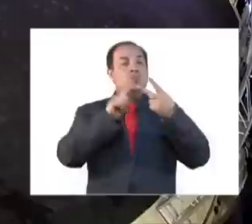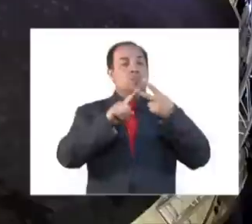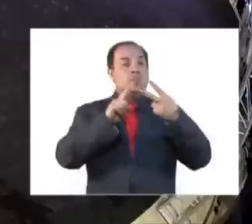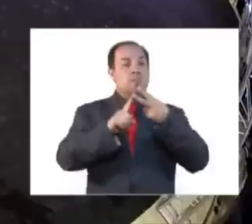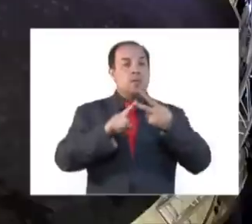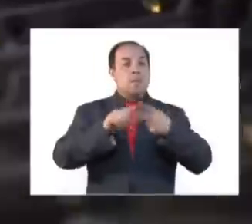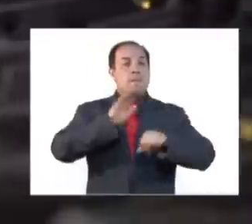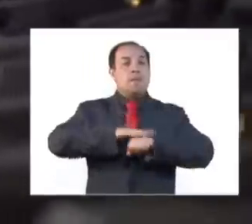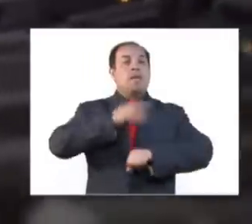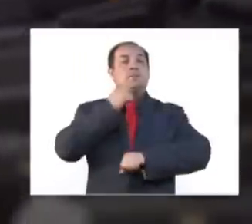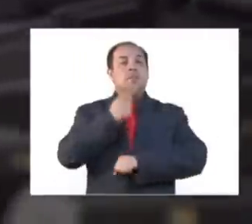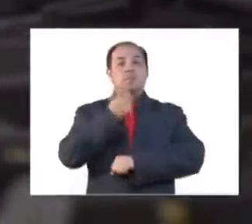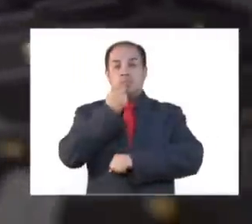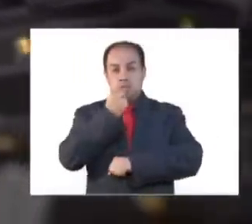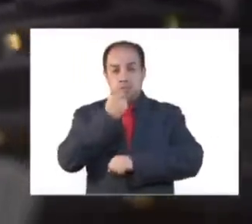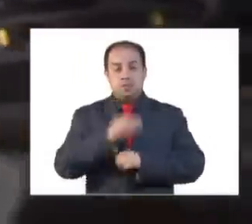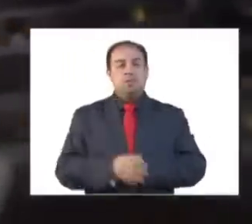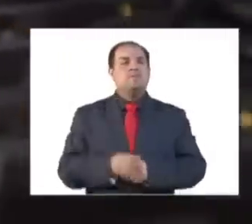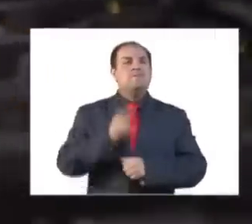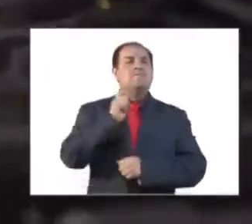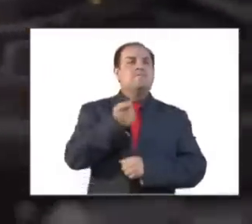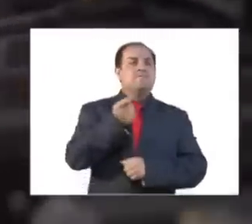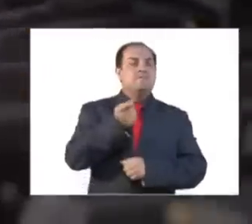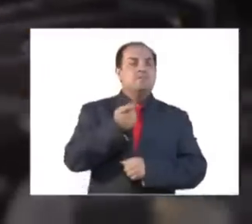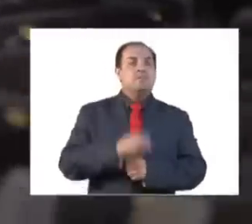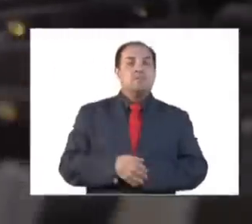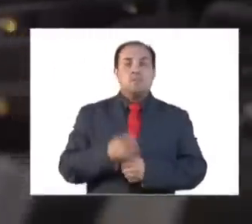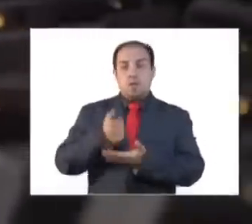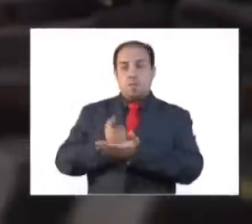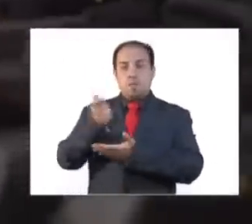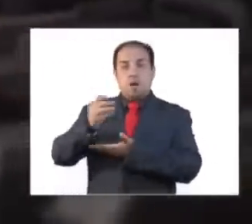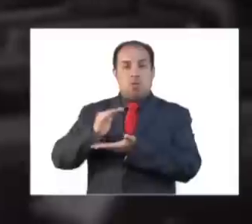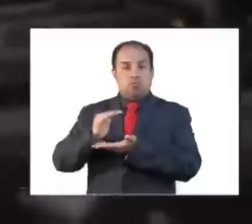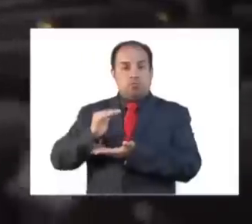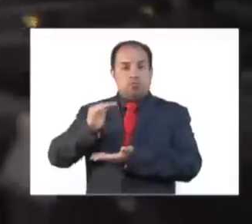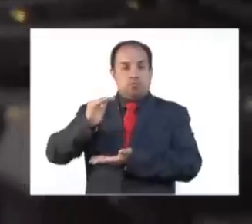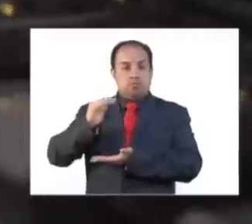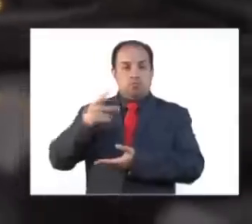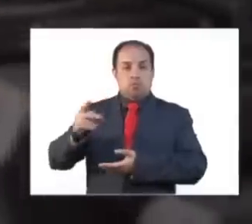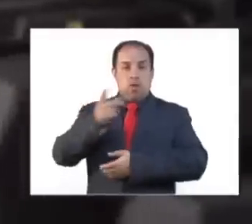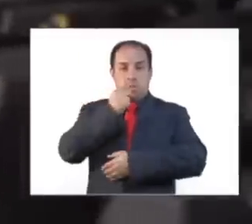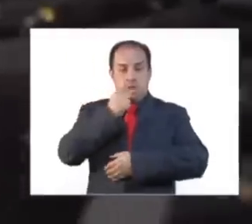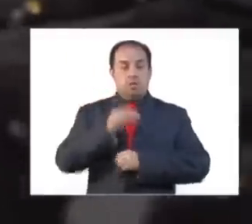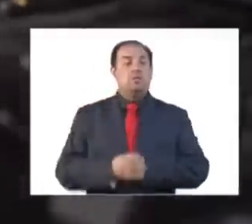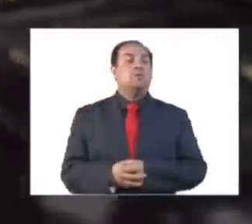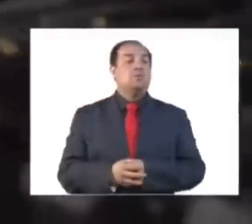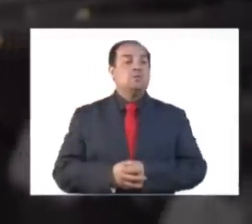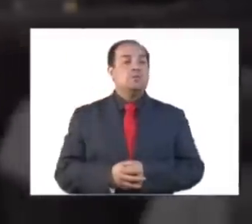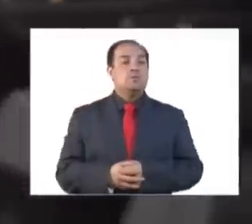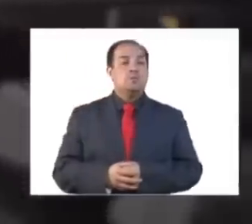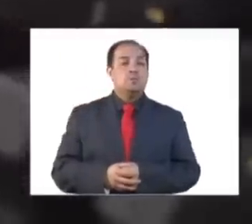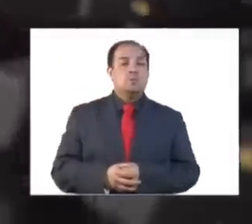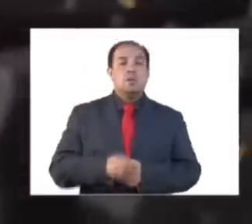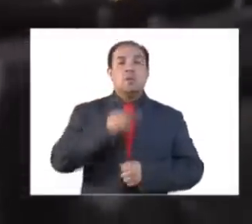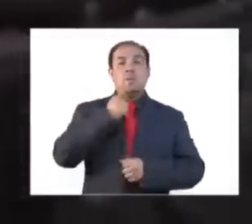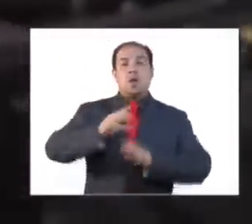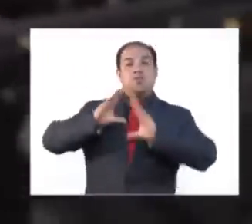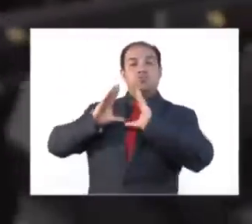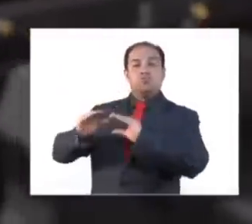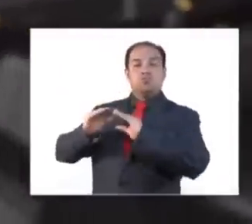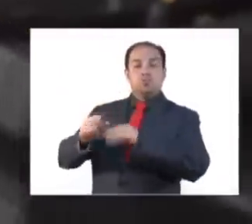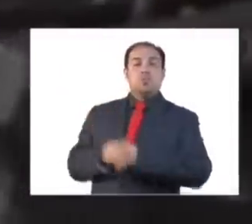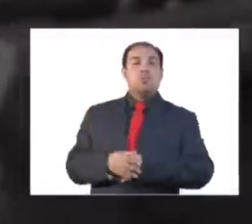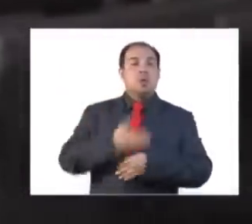es más y mejor policía, que tiene que ver con el aumento salarial de la policía, la mejor capacitación, la